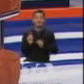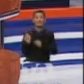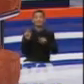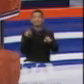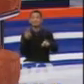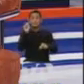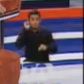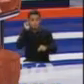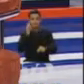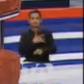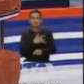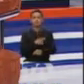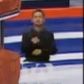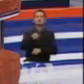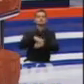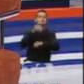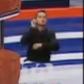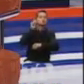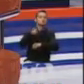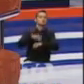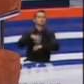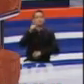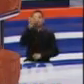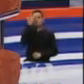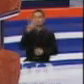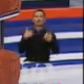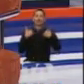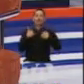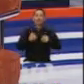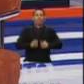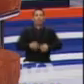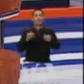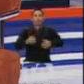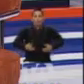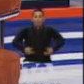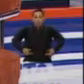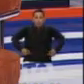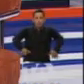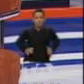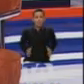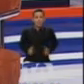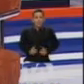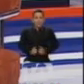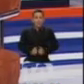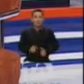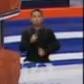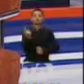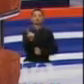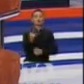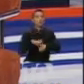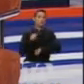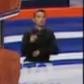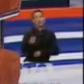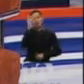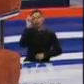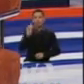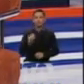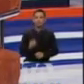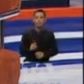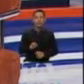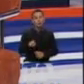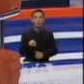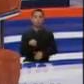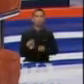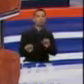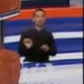haga sentir que ella es la culpable del acoso, por cómo está vestida, por andar sola, por cómo camina, o un montón